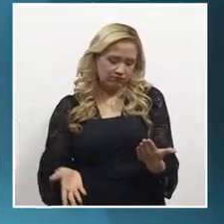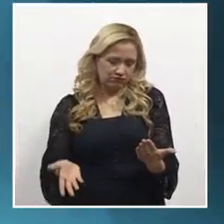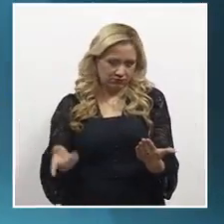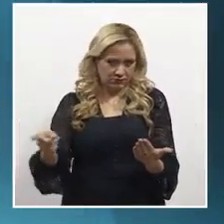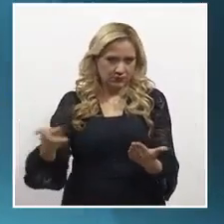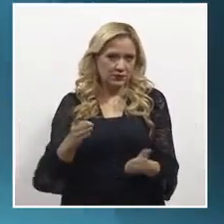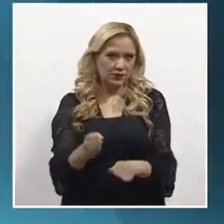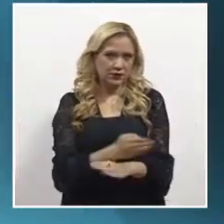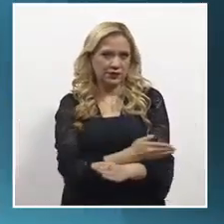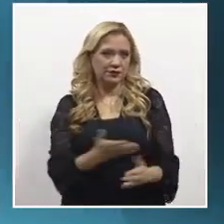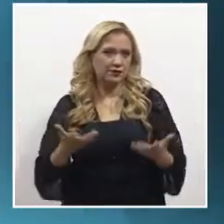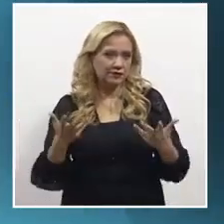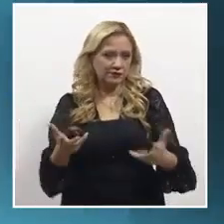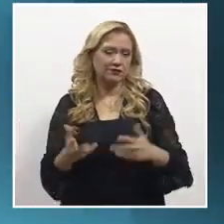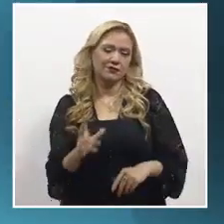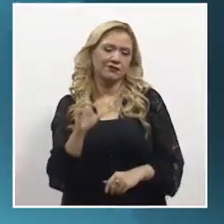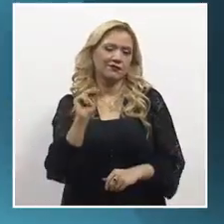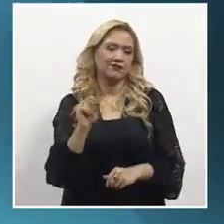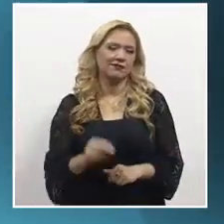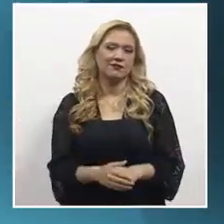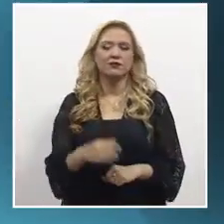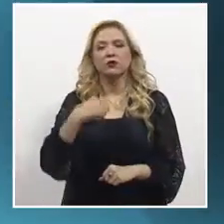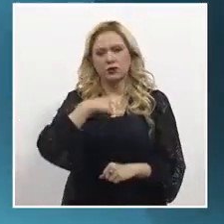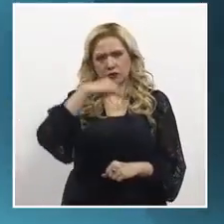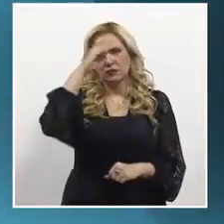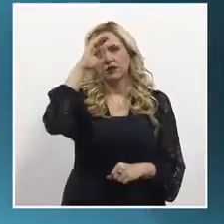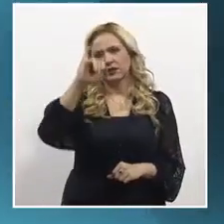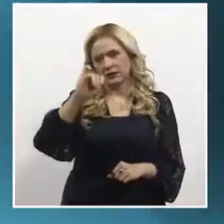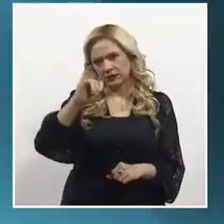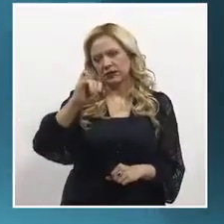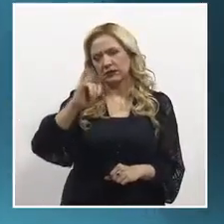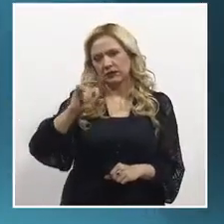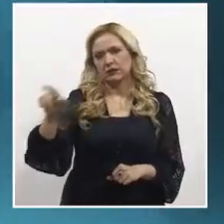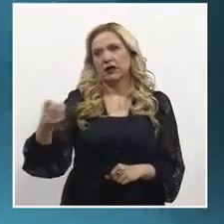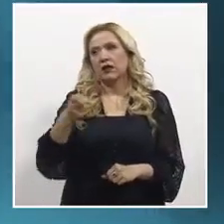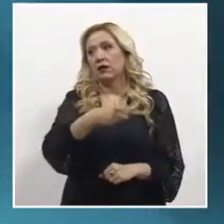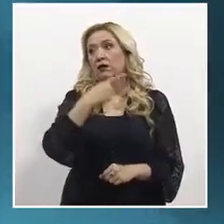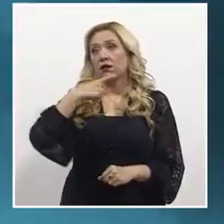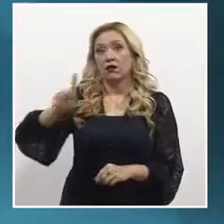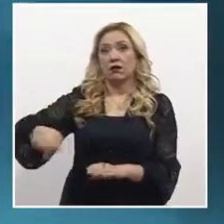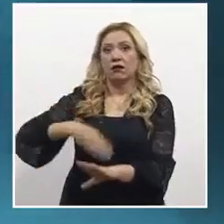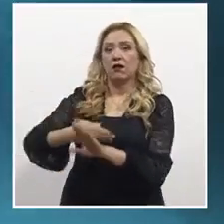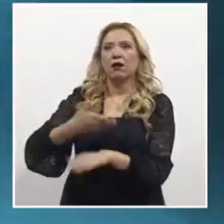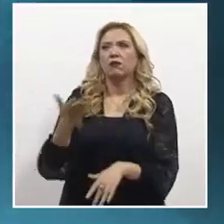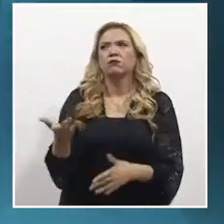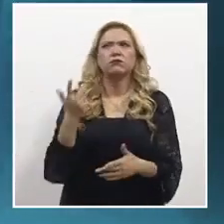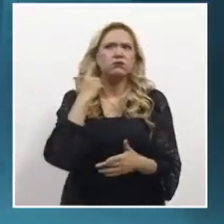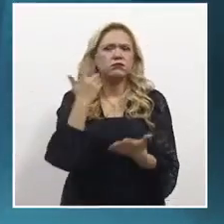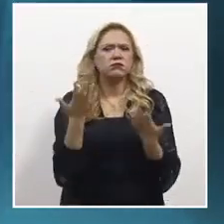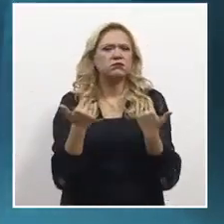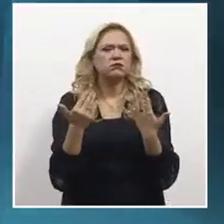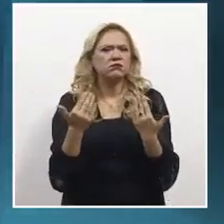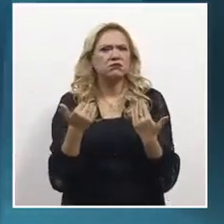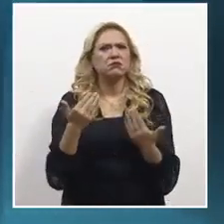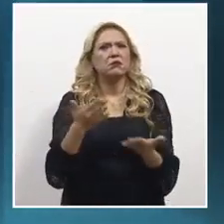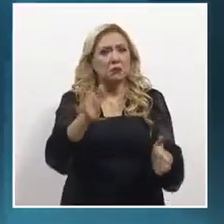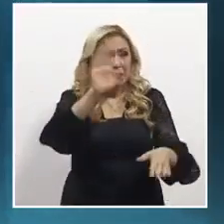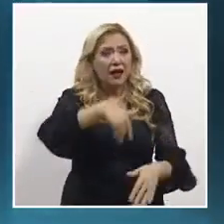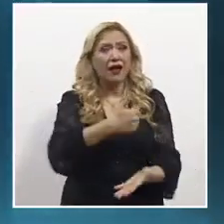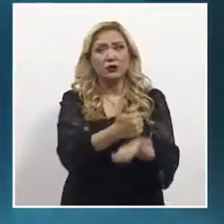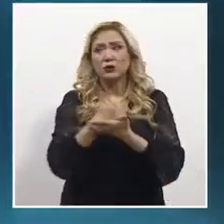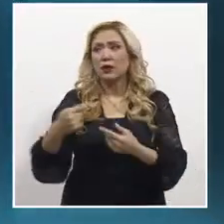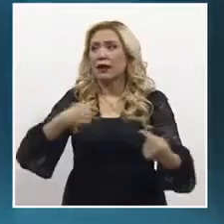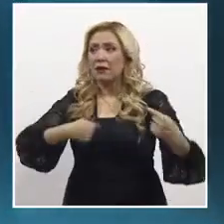equivalentes funcionales. Coincido en que, en el caso, las expresiones denunciadas no contienen expresiones de solicitud de apoyo o